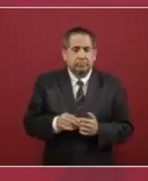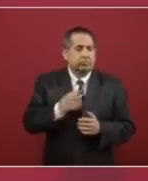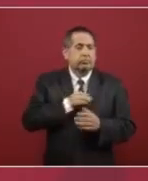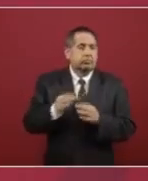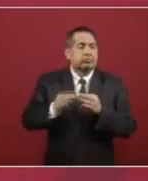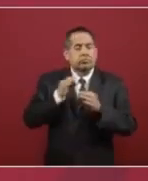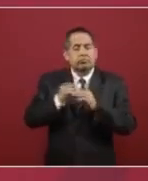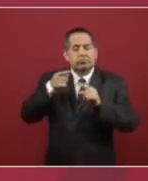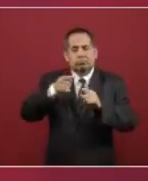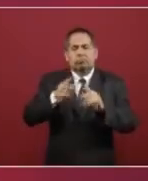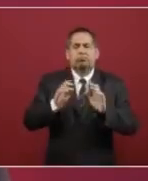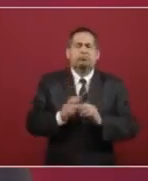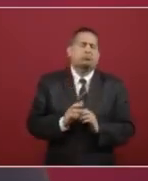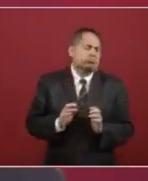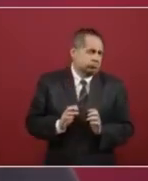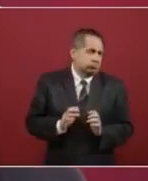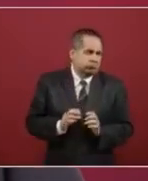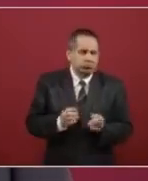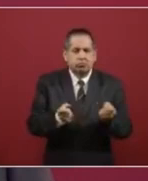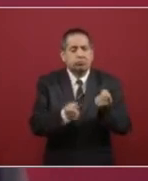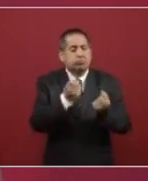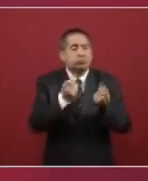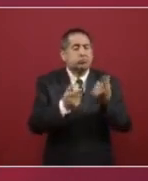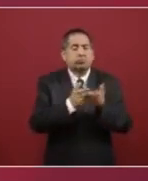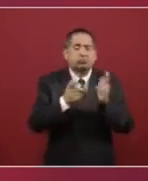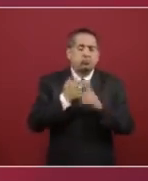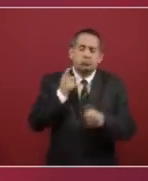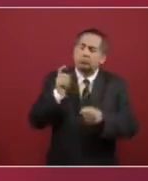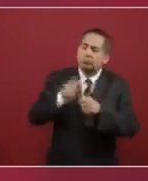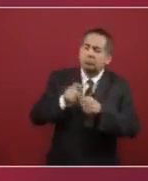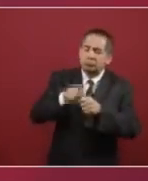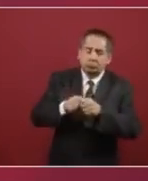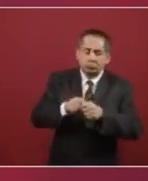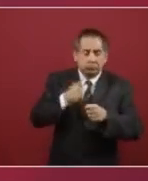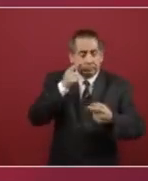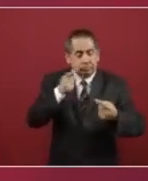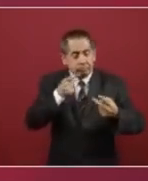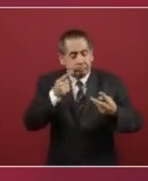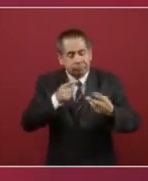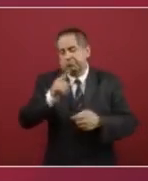con los requisitos. Entonces, muchos se inscriben, pero no pueden.